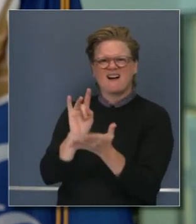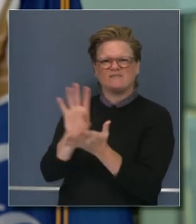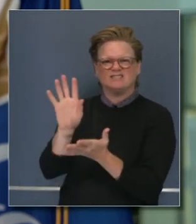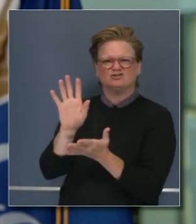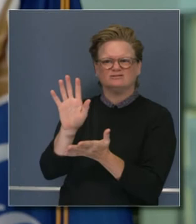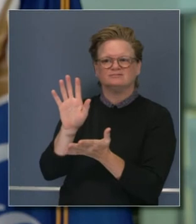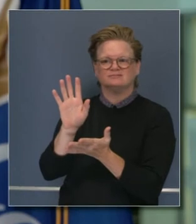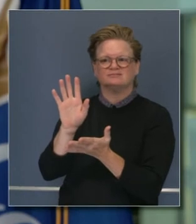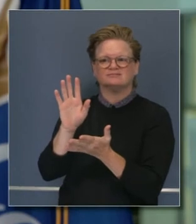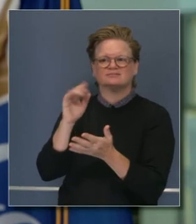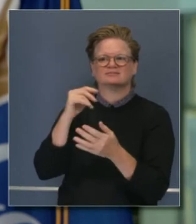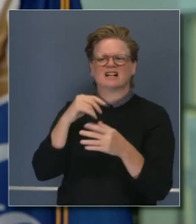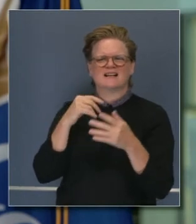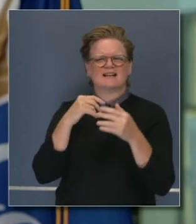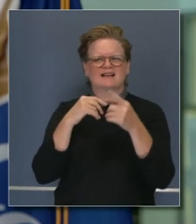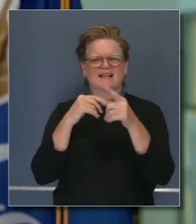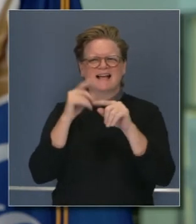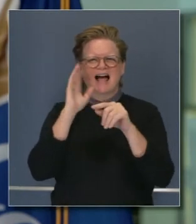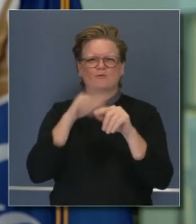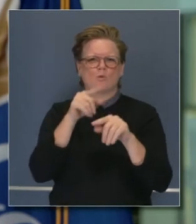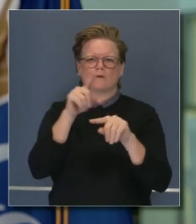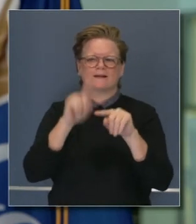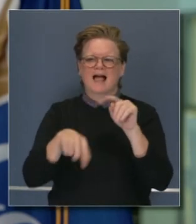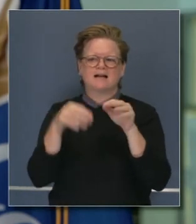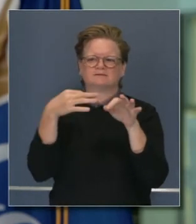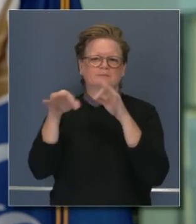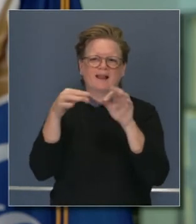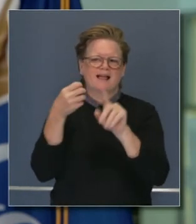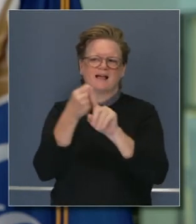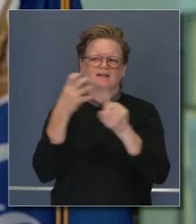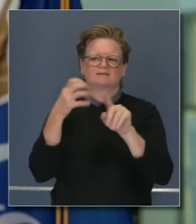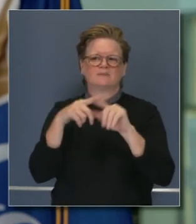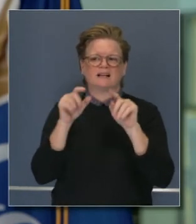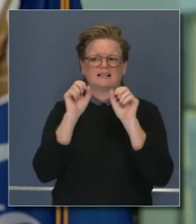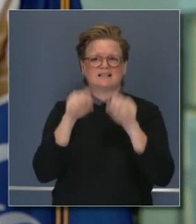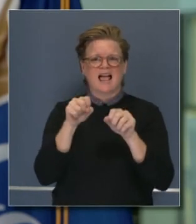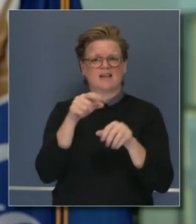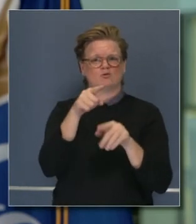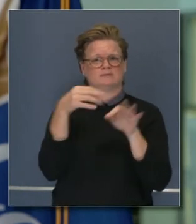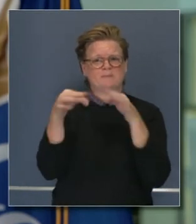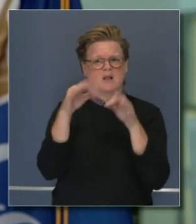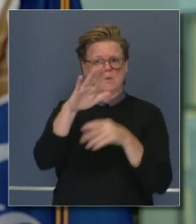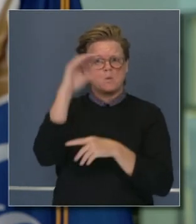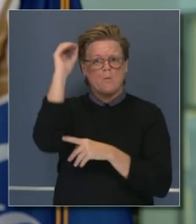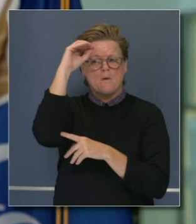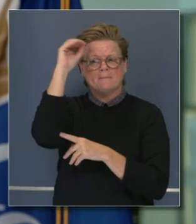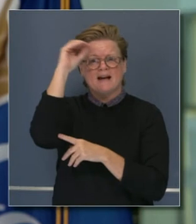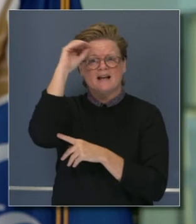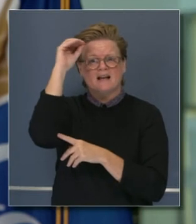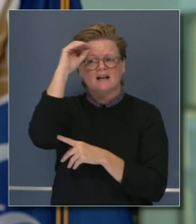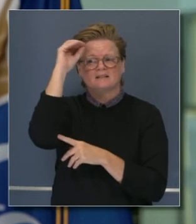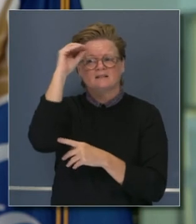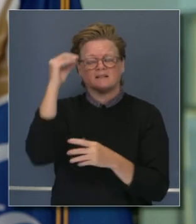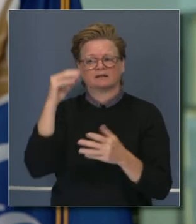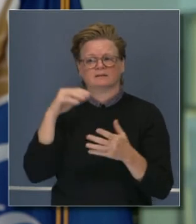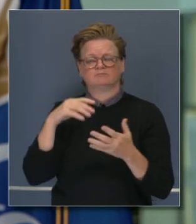digamos, ese apoyo. Quiero que nos hable un poco más de esas disposiciones, denos su reacción.